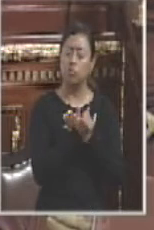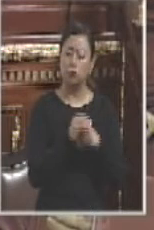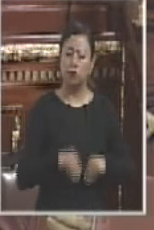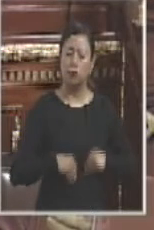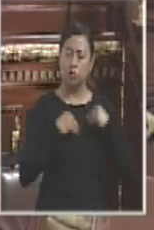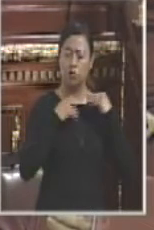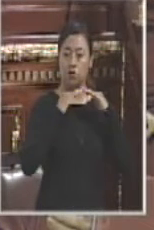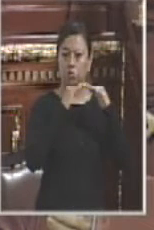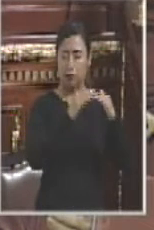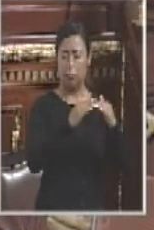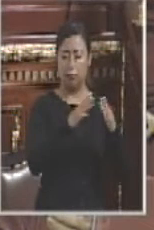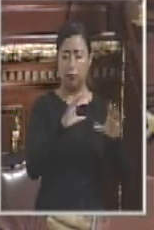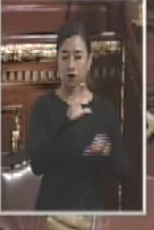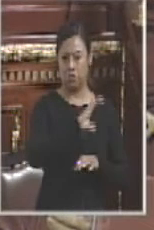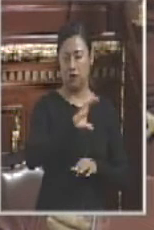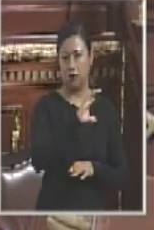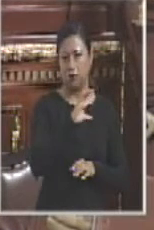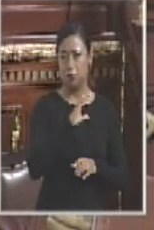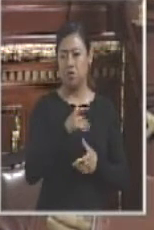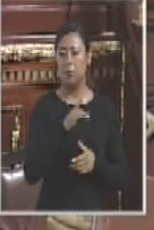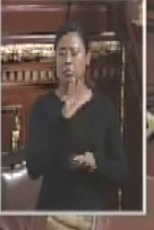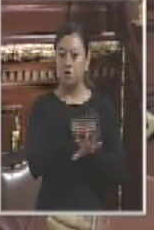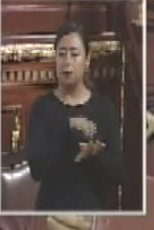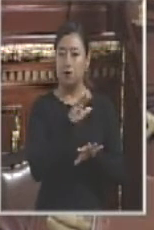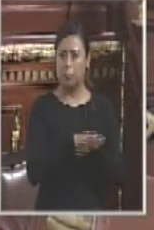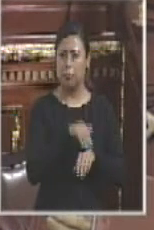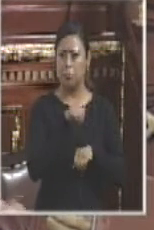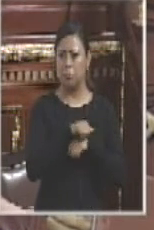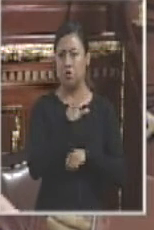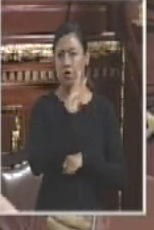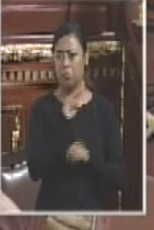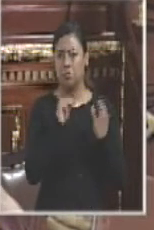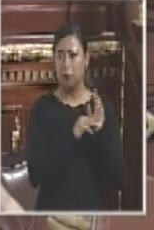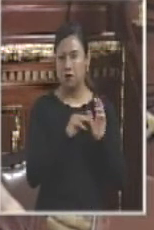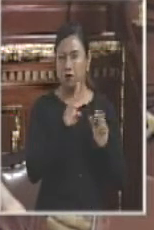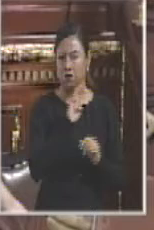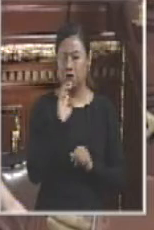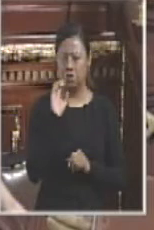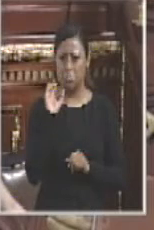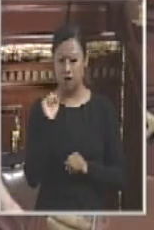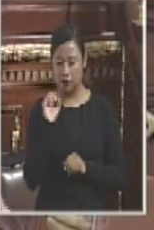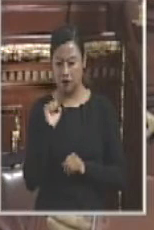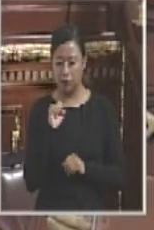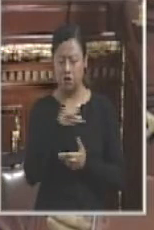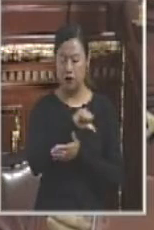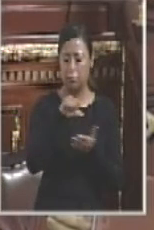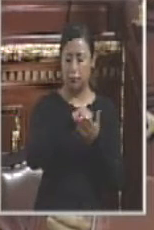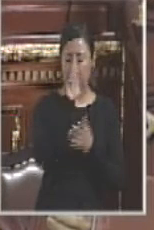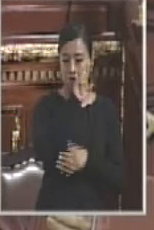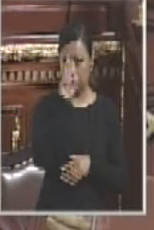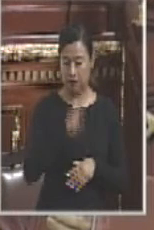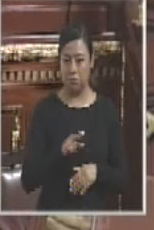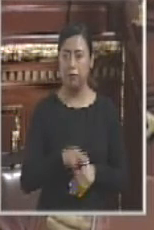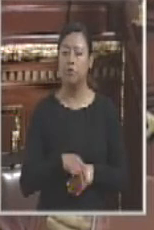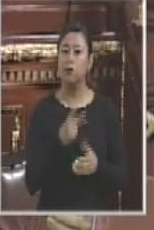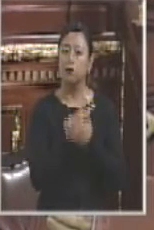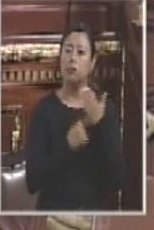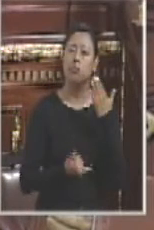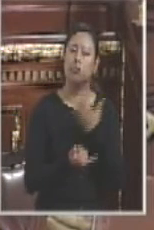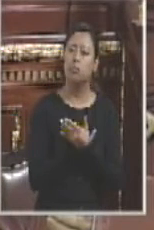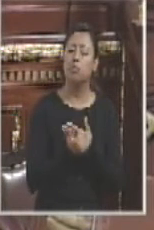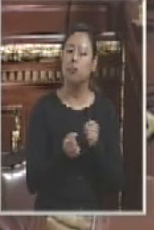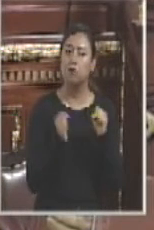ubicado en Calzada de Tlalpan número 3360 en el predio denominado Centro Rayo, como se tiene proyectado